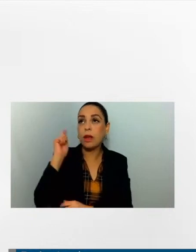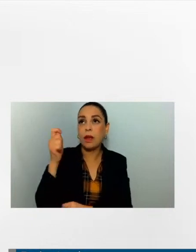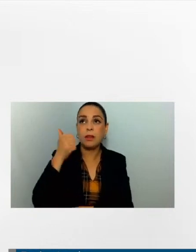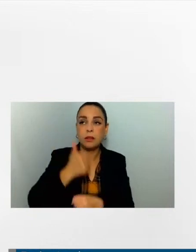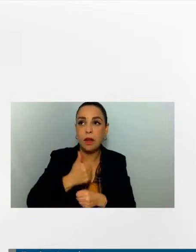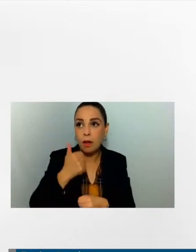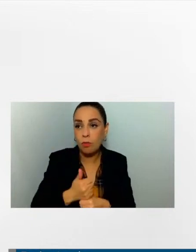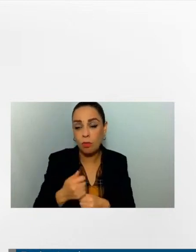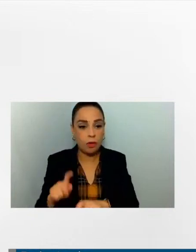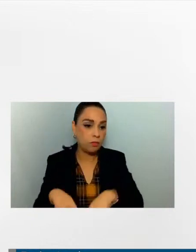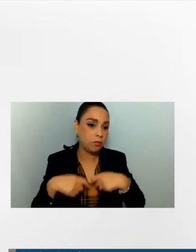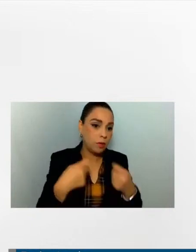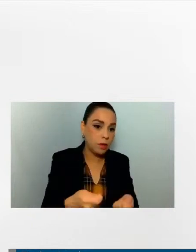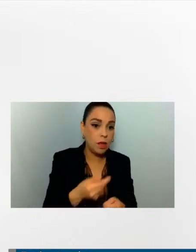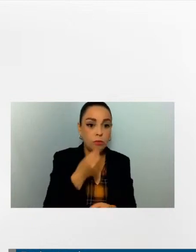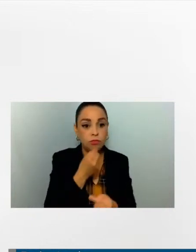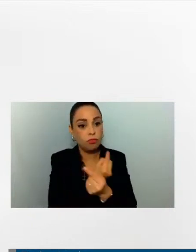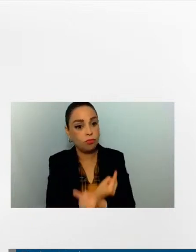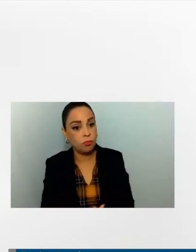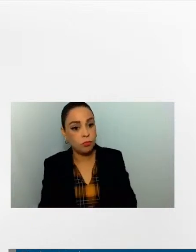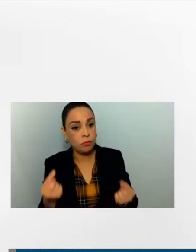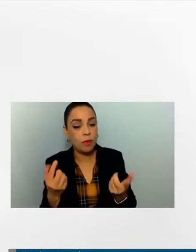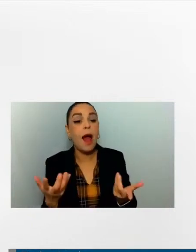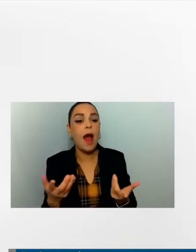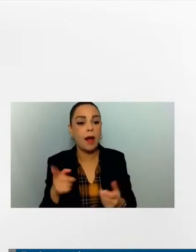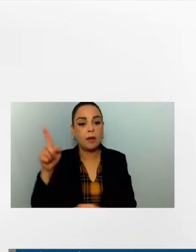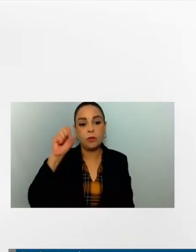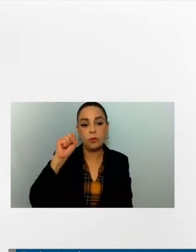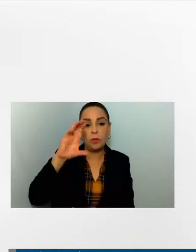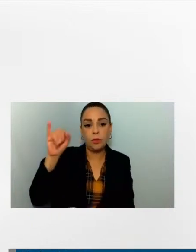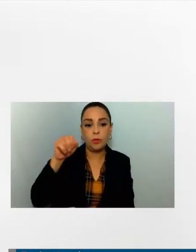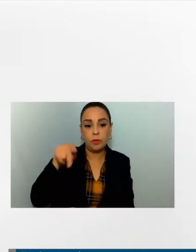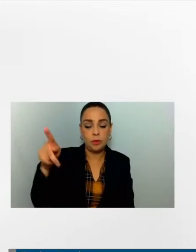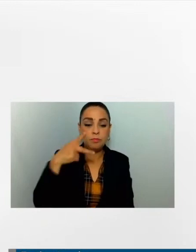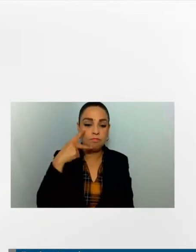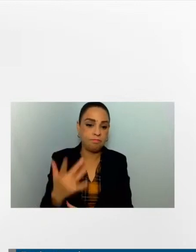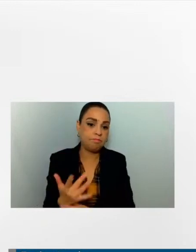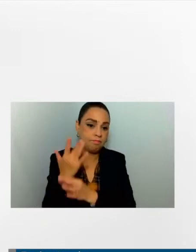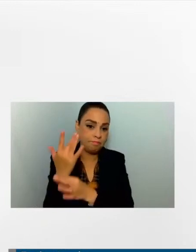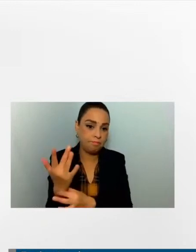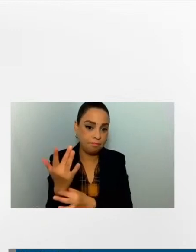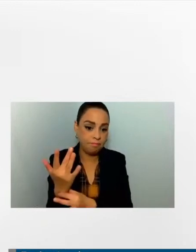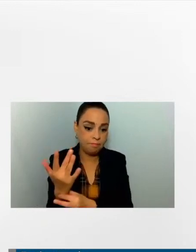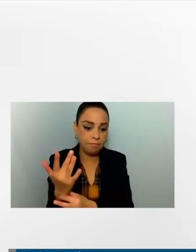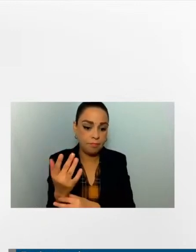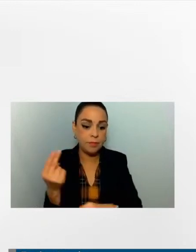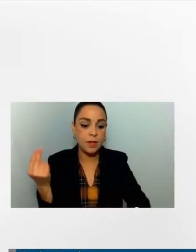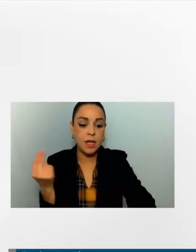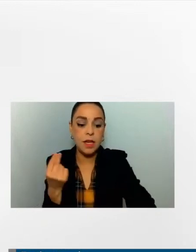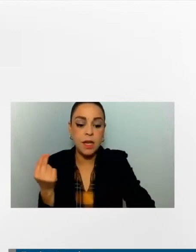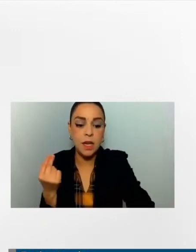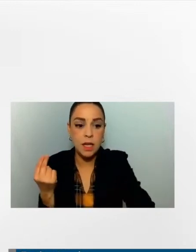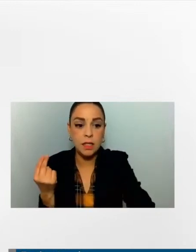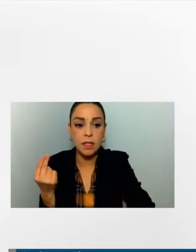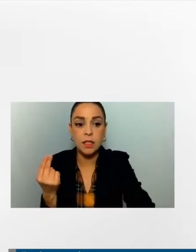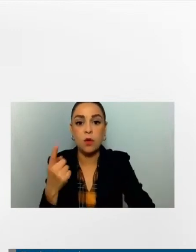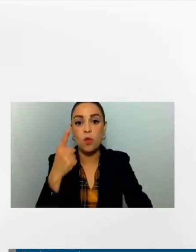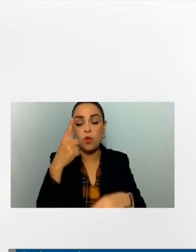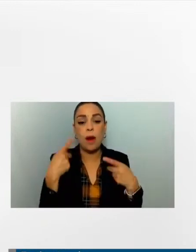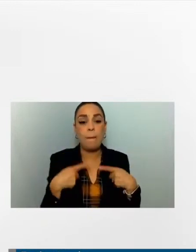entonces pues la Corte nos ha dicho que esto de que tenga necesidad una